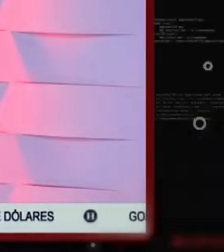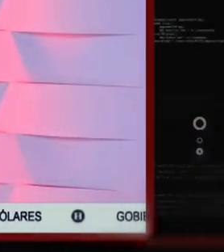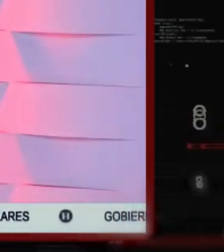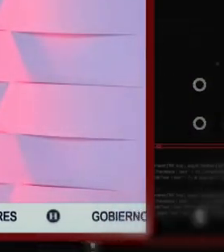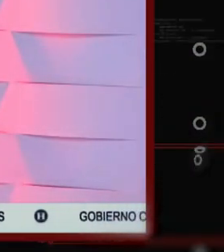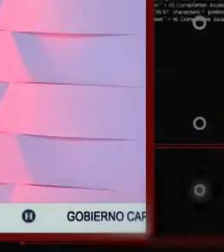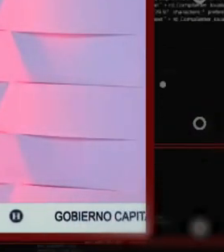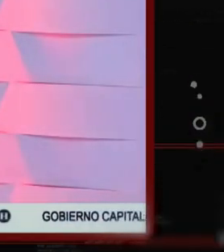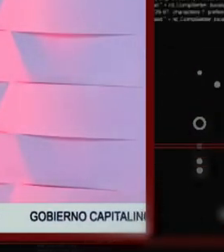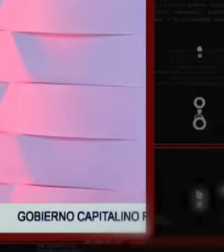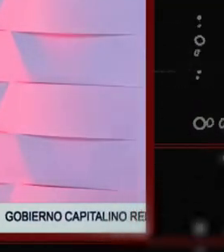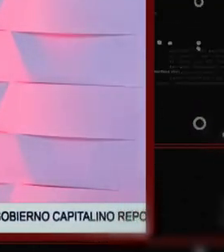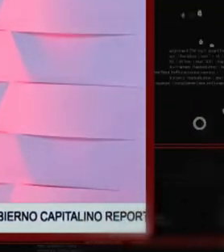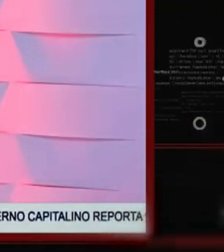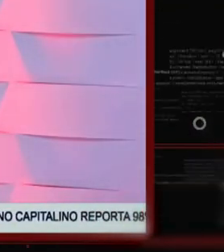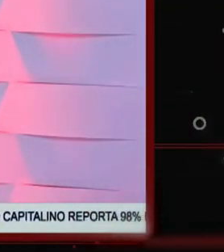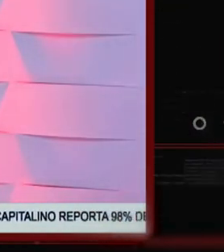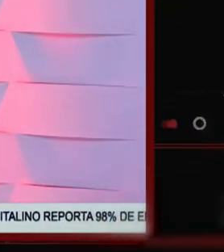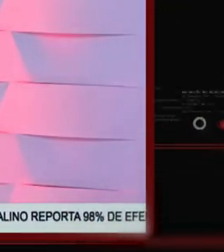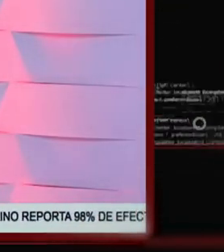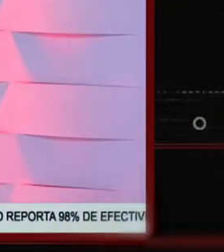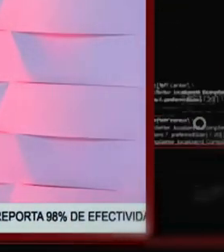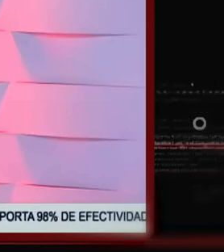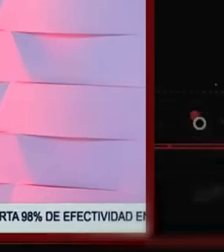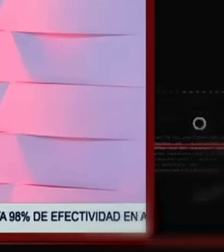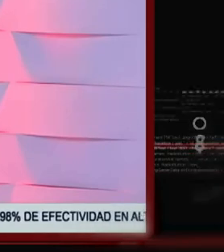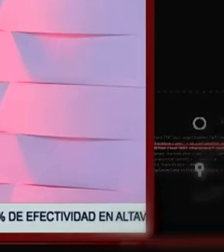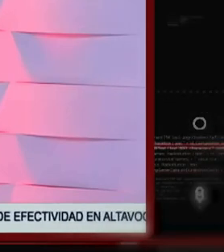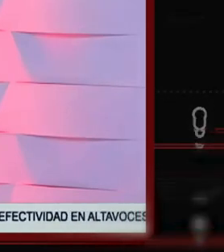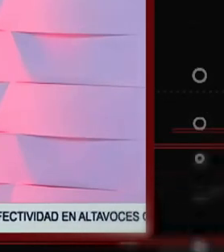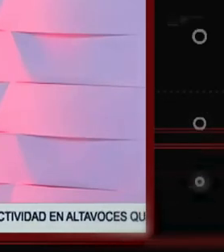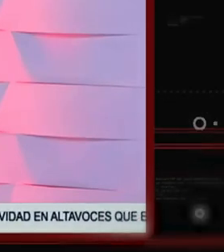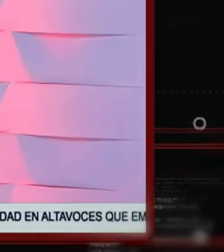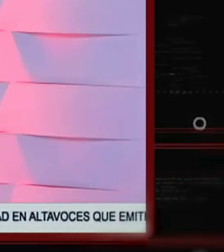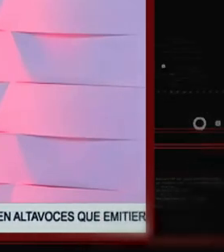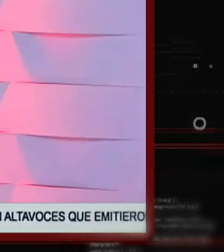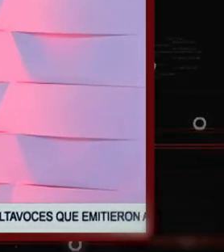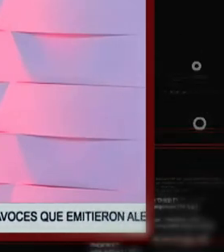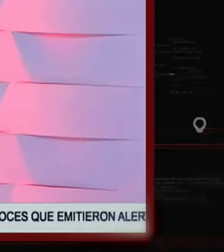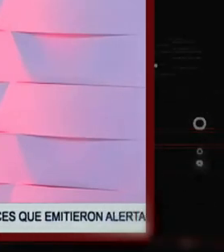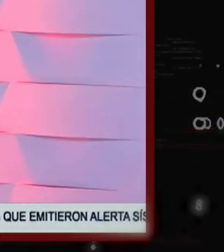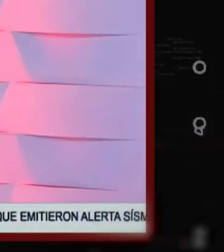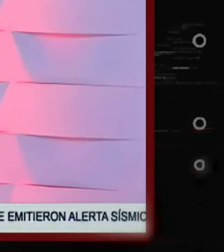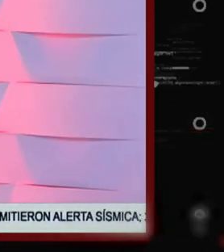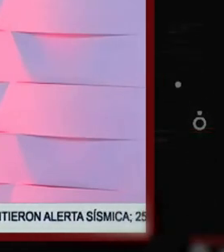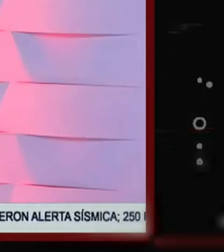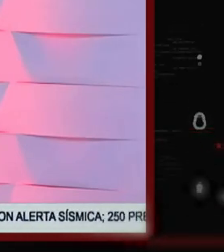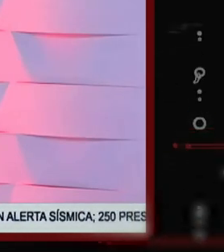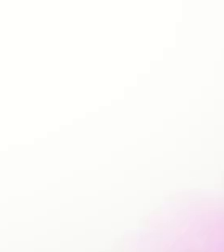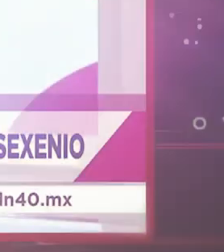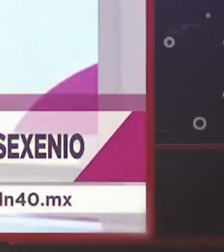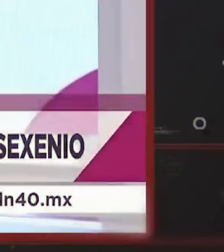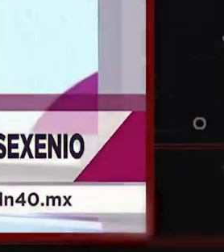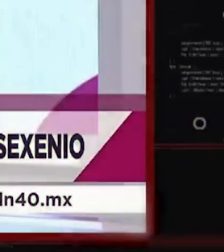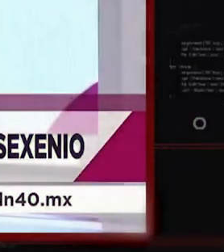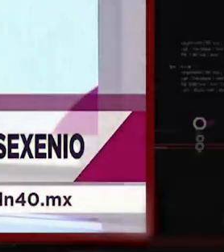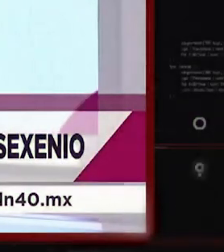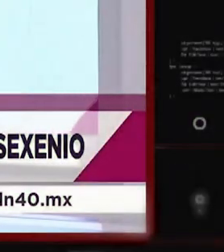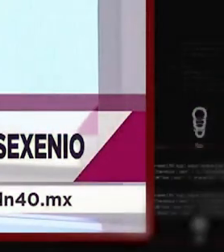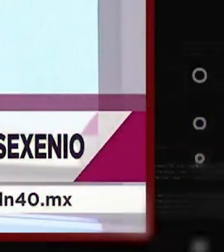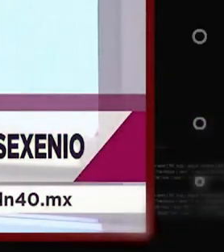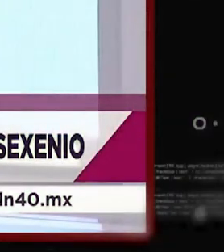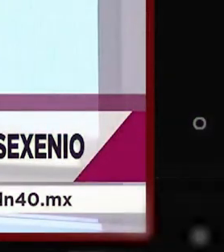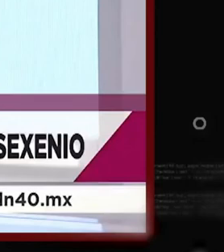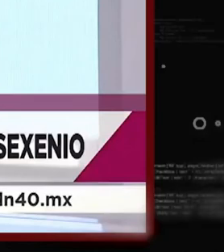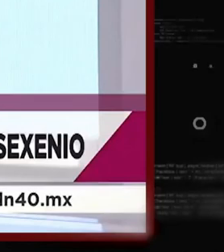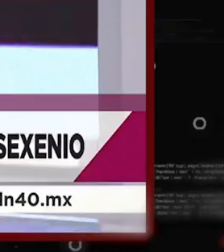1 de octubre, estamos a 12 días de ello, deja el aumento de deuda más alto en la historia. Nunca en